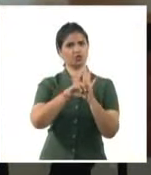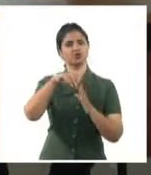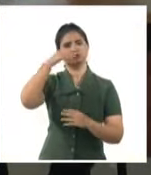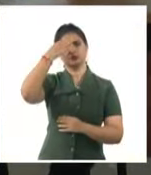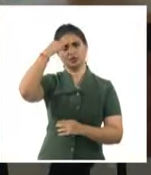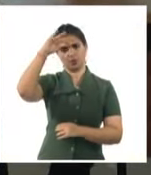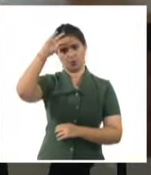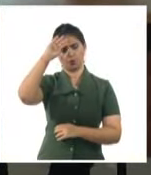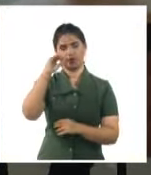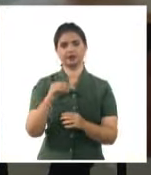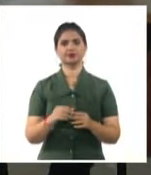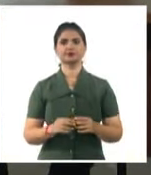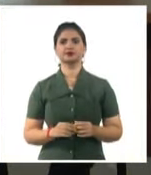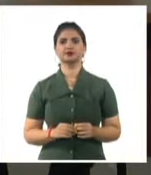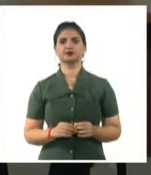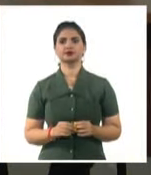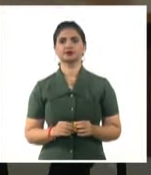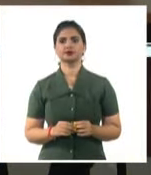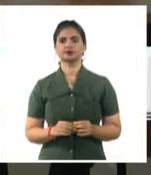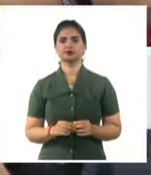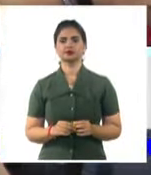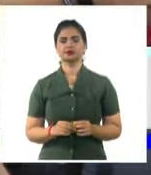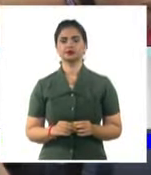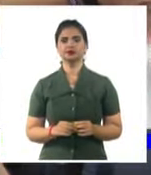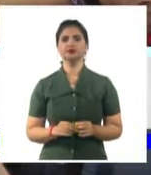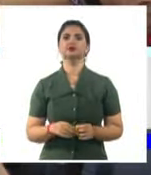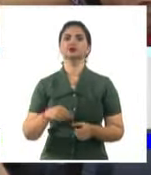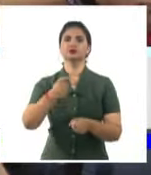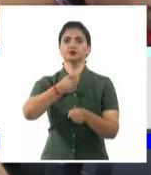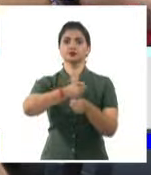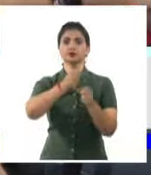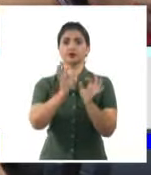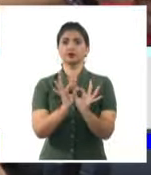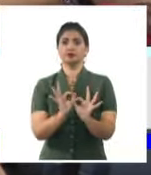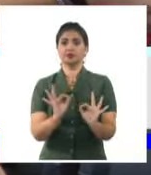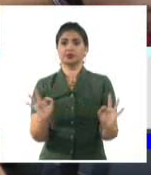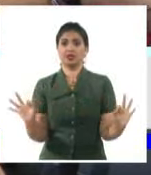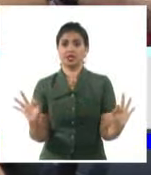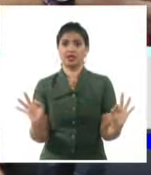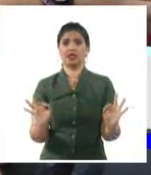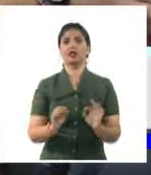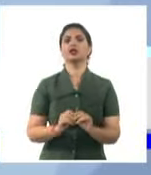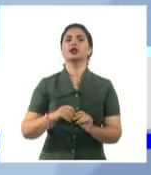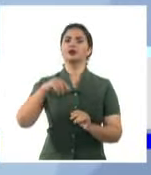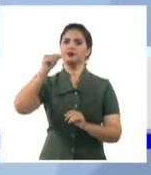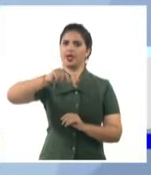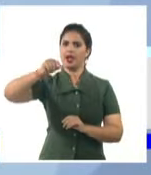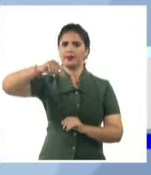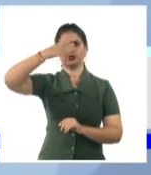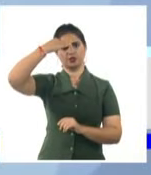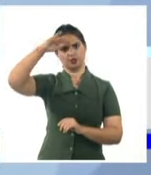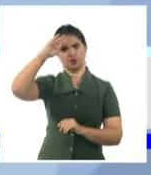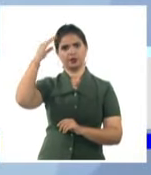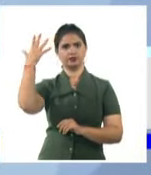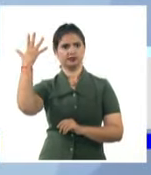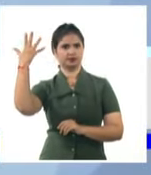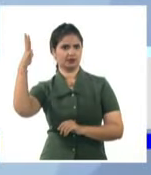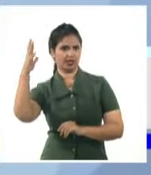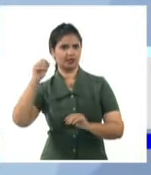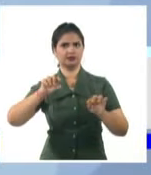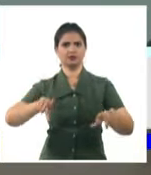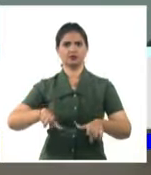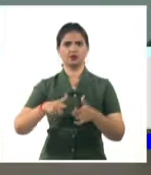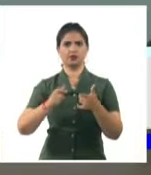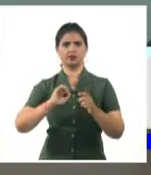La disposición jurídica del régimen laboral especial aplicable a las personas naturales cubanas y extranjeras que cumplen